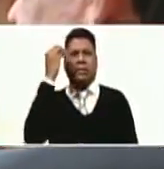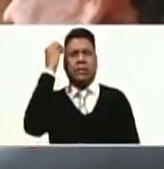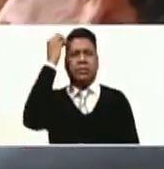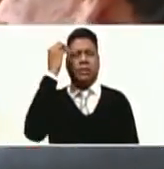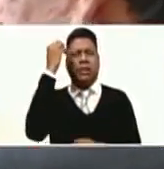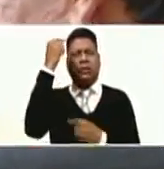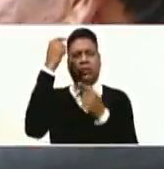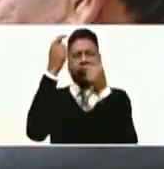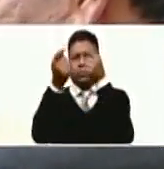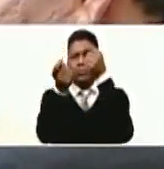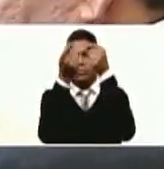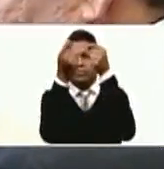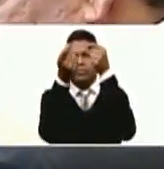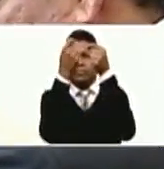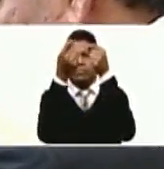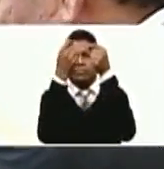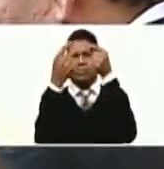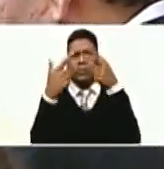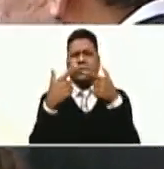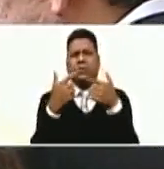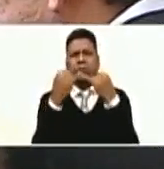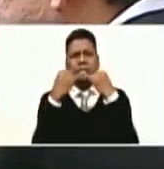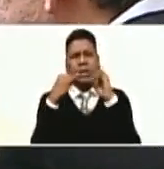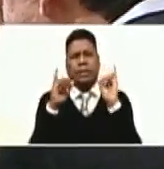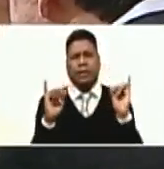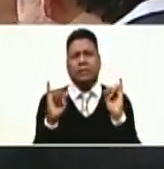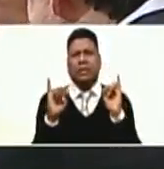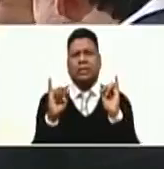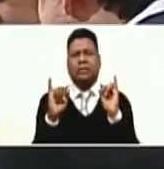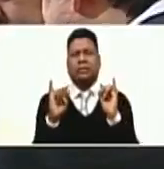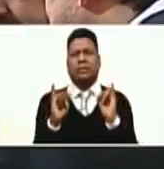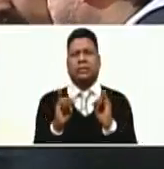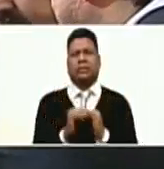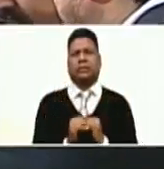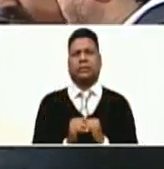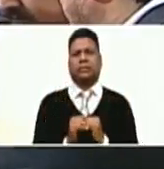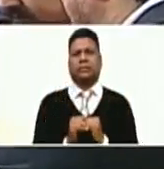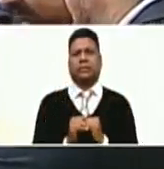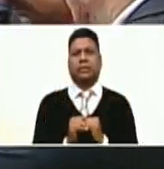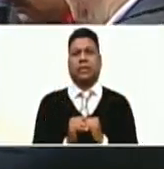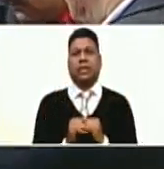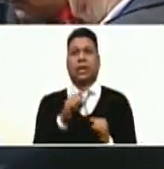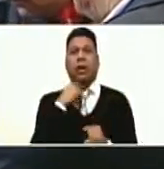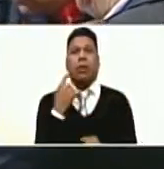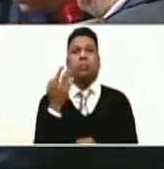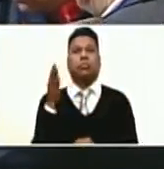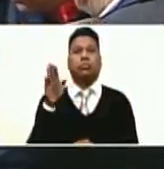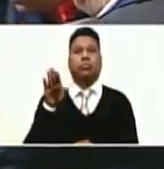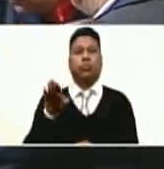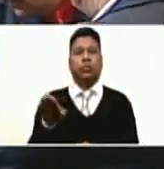la libertad, la independencia, la soberanía. Y recordar que comandante Chávez murió por nosotros.